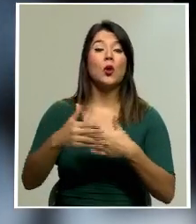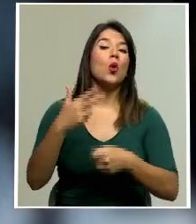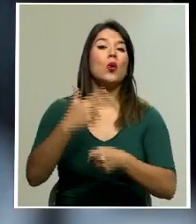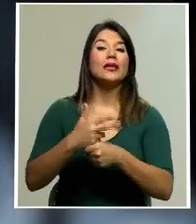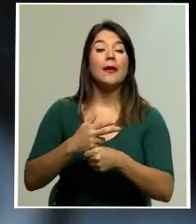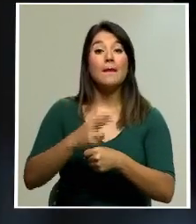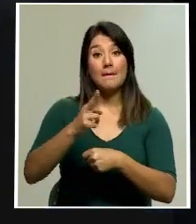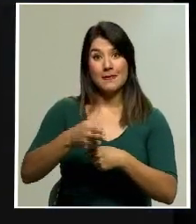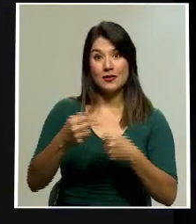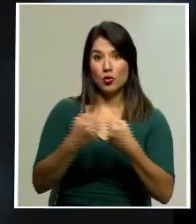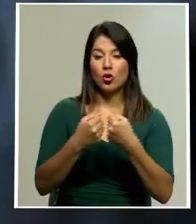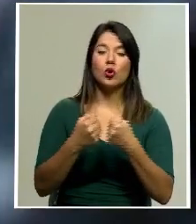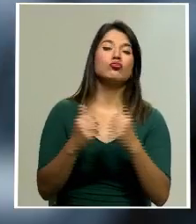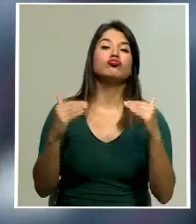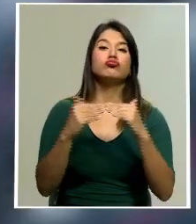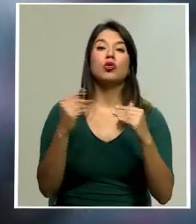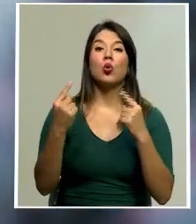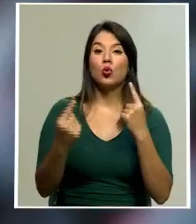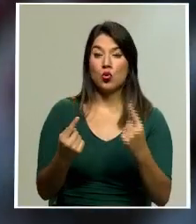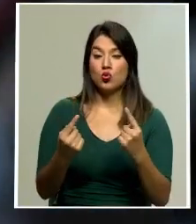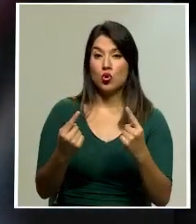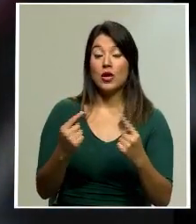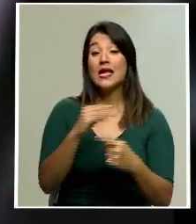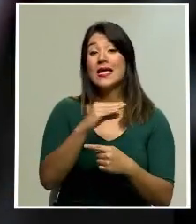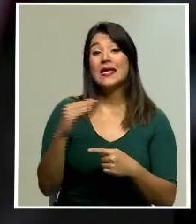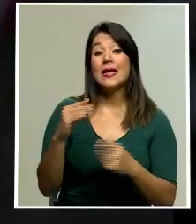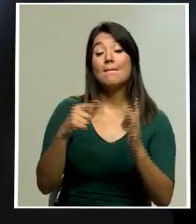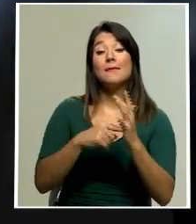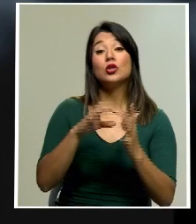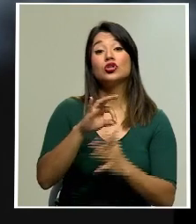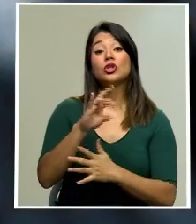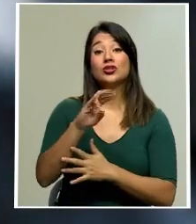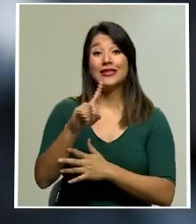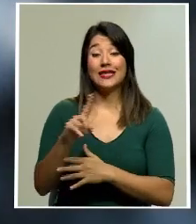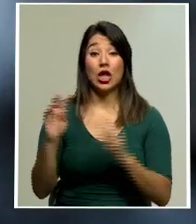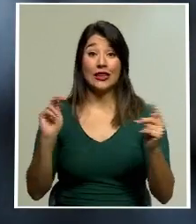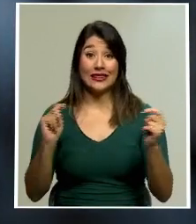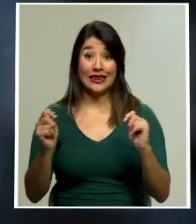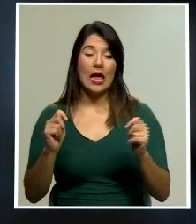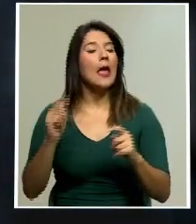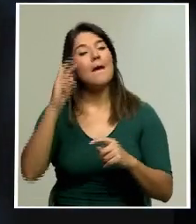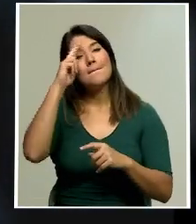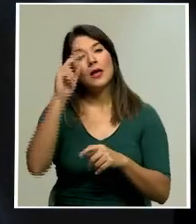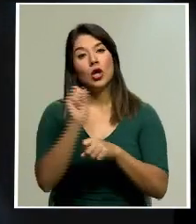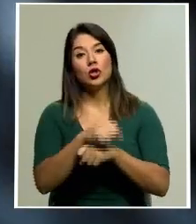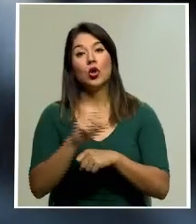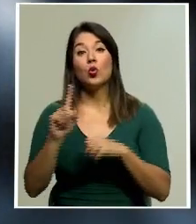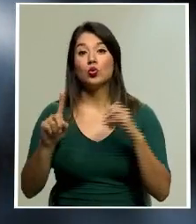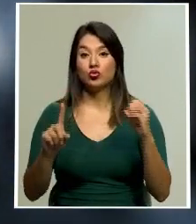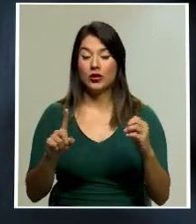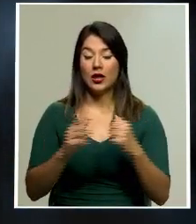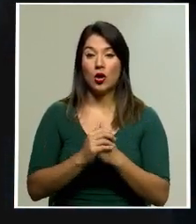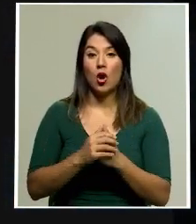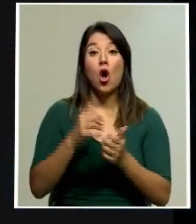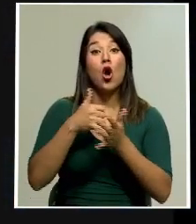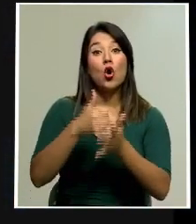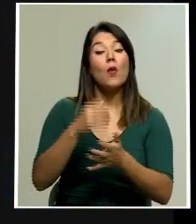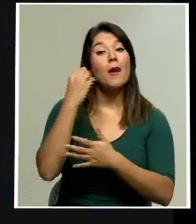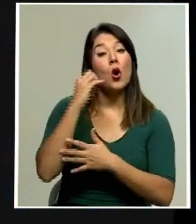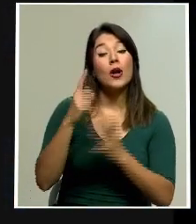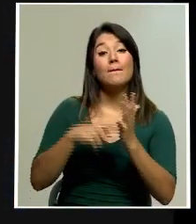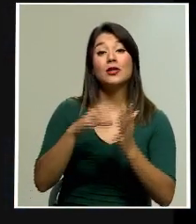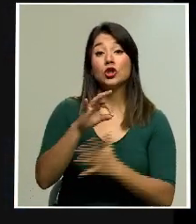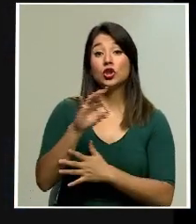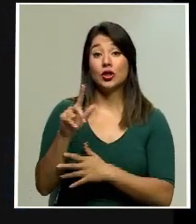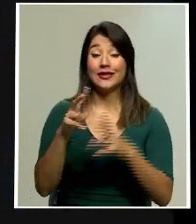mismo certamen, se empató a 1. Mientras que en el Norseca del 71 en Trinidad y Tobago, México ganó 1-0. En la Copa de Oro del 91 en los